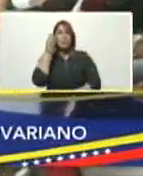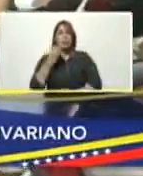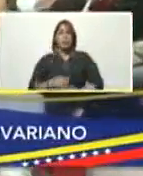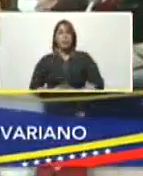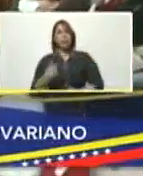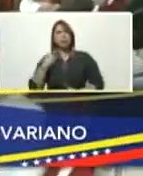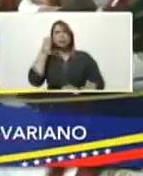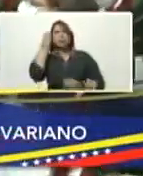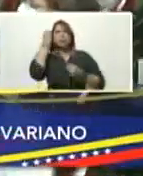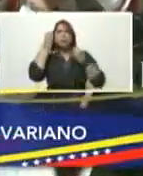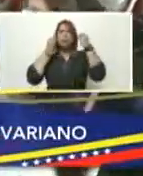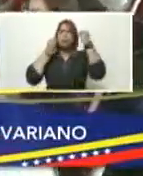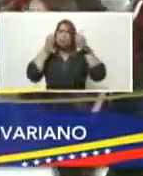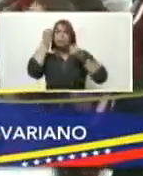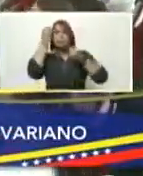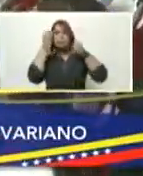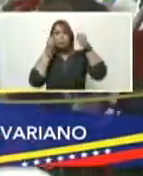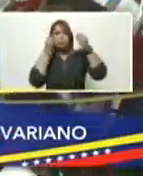yo pensaba,